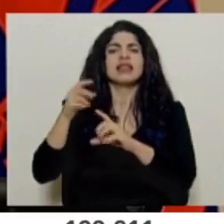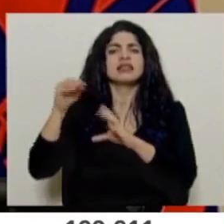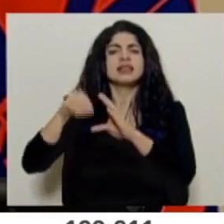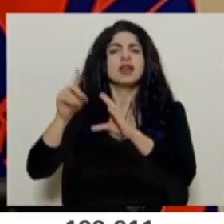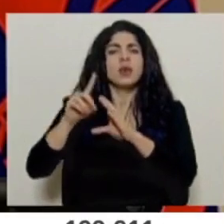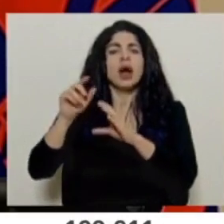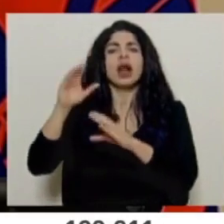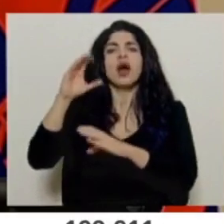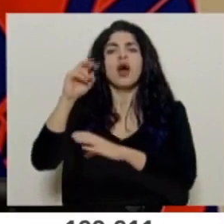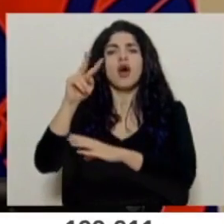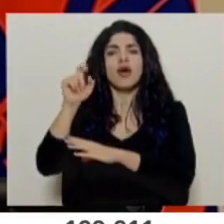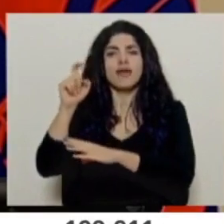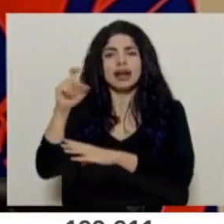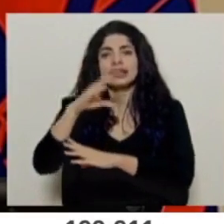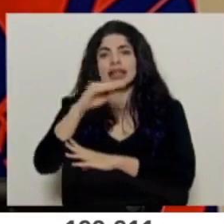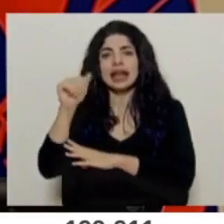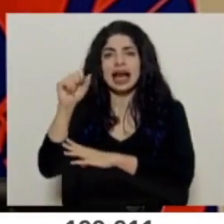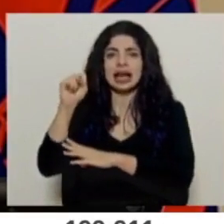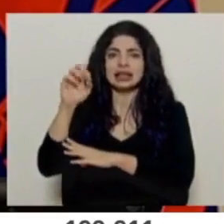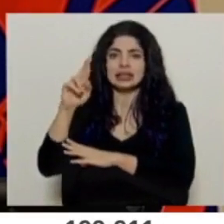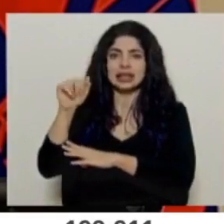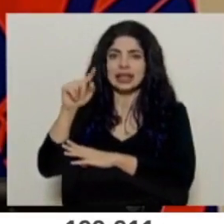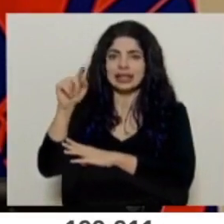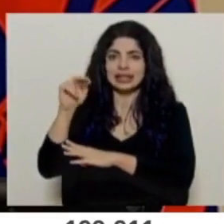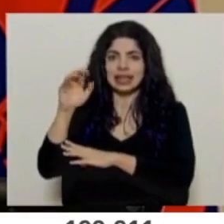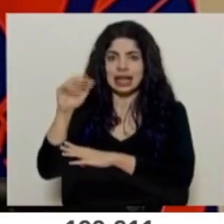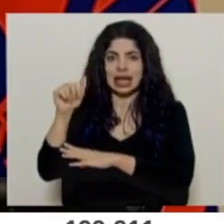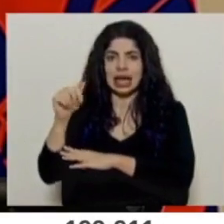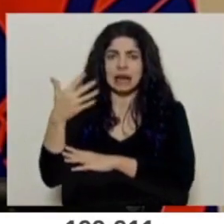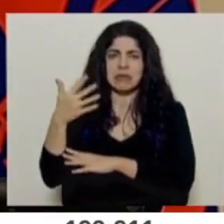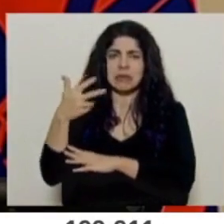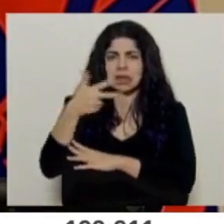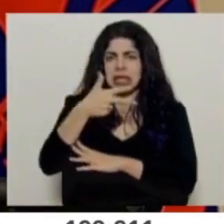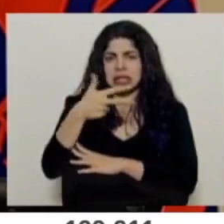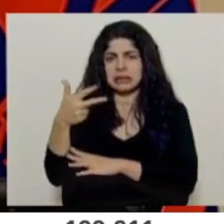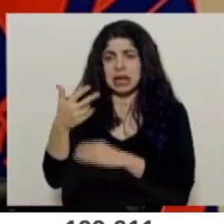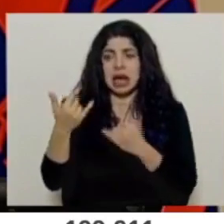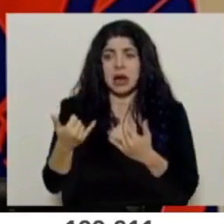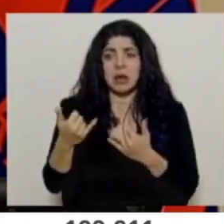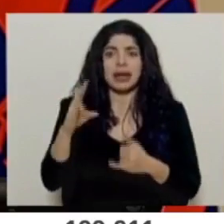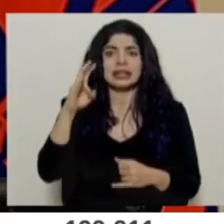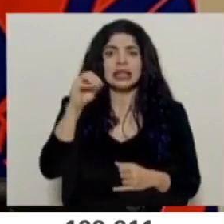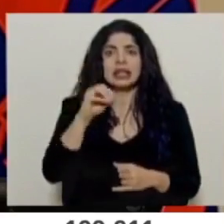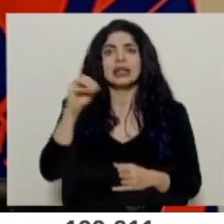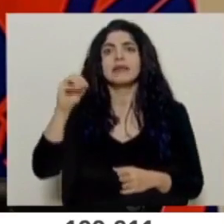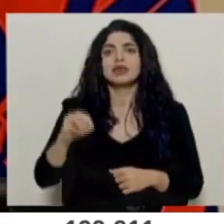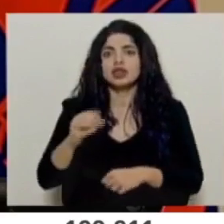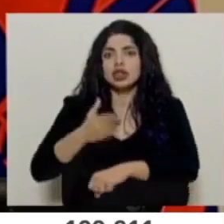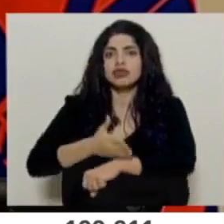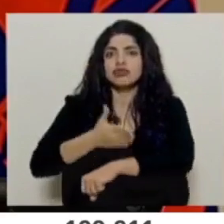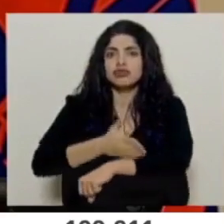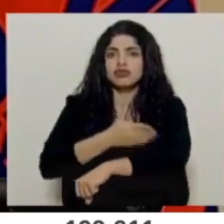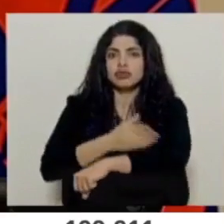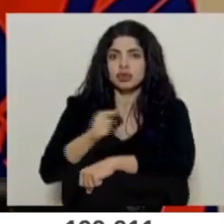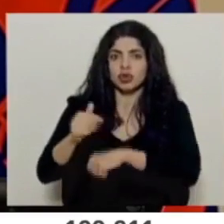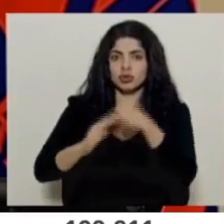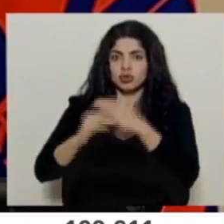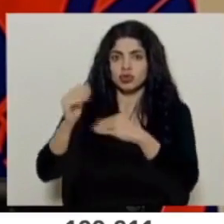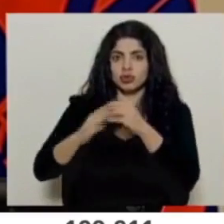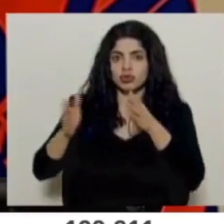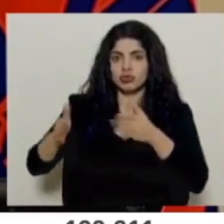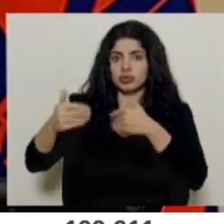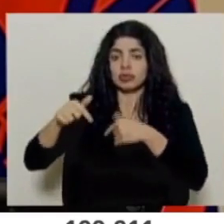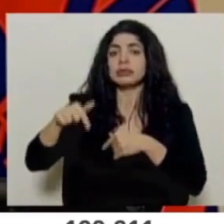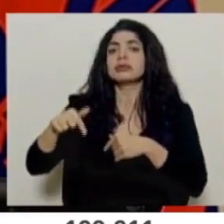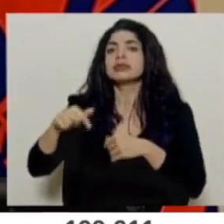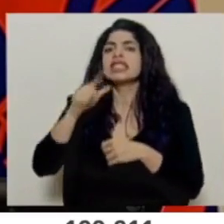COVAX estaría lista aproximadamente en 3 semanas. Estamos en un 70% de avance de la obra